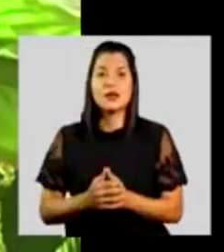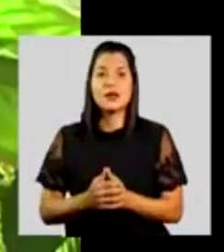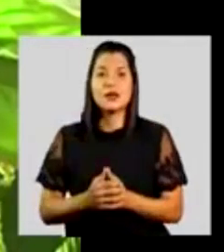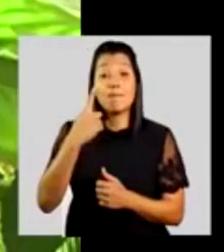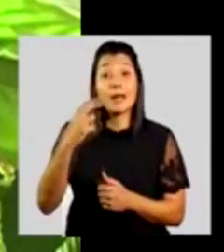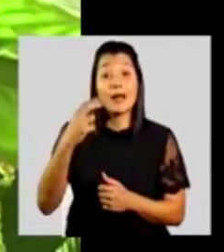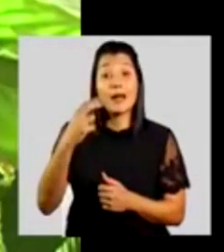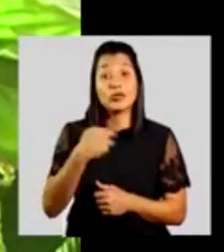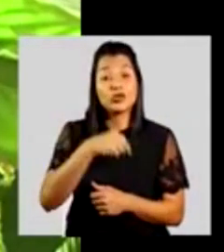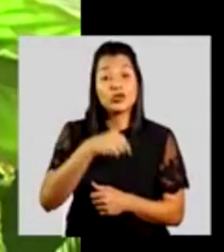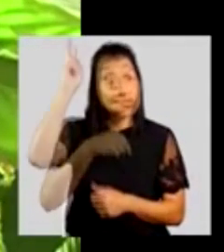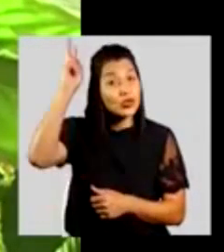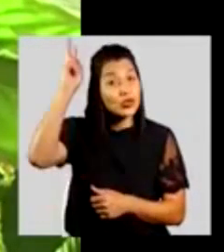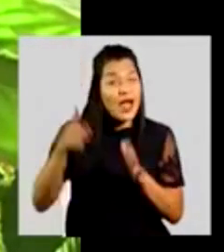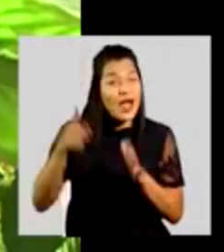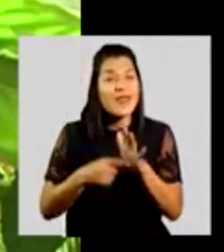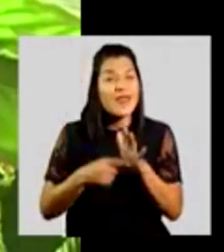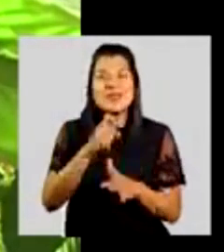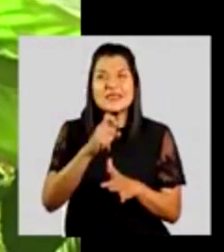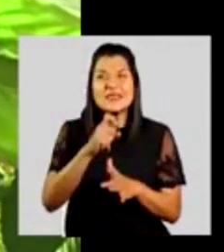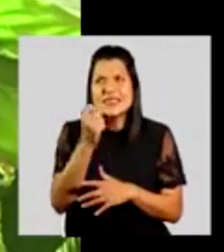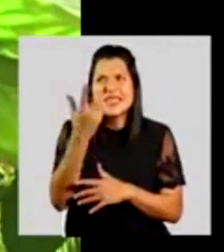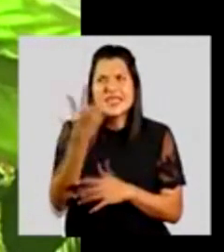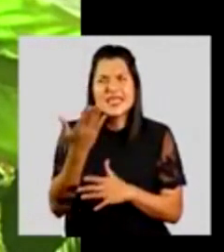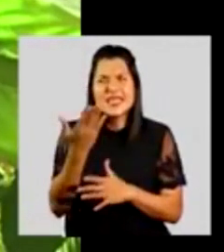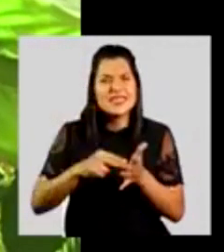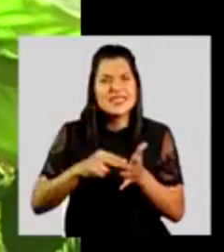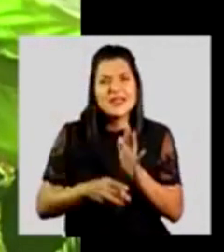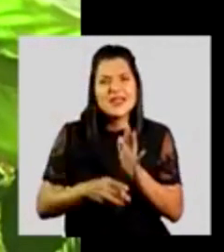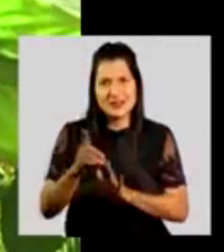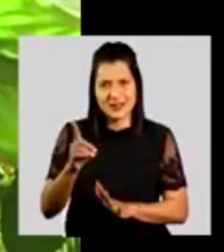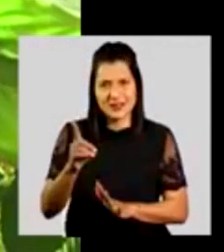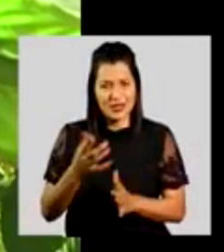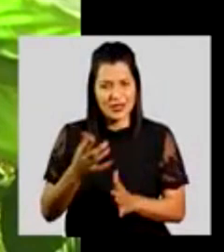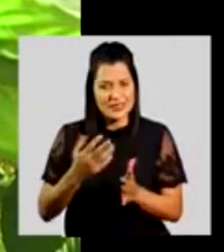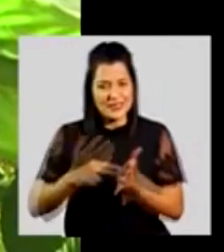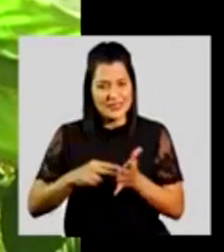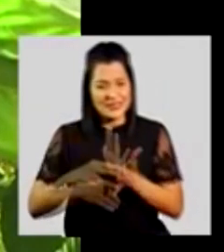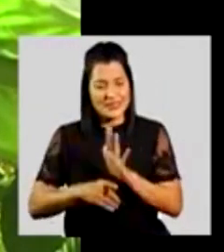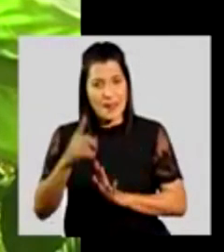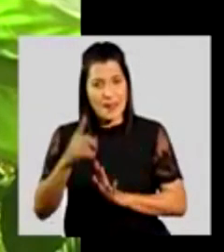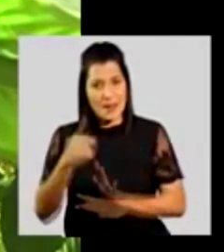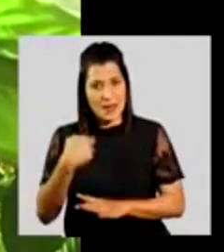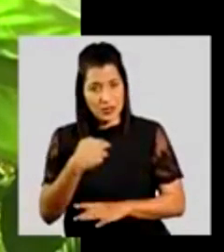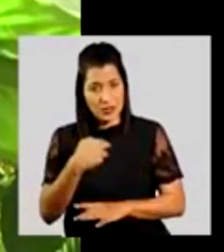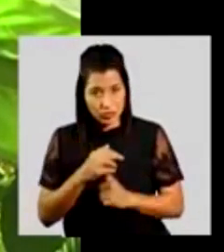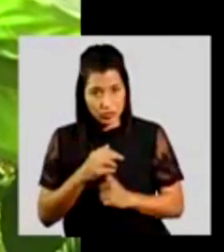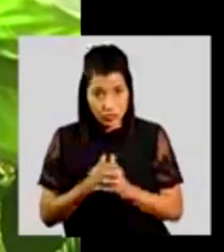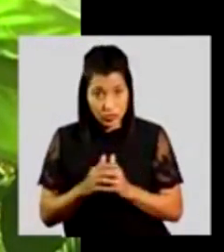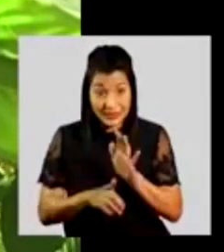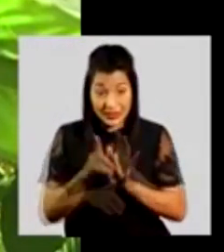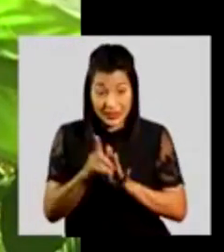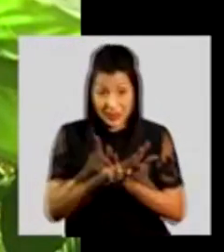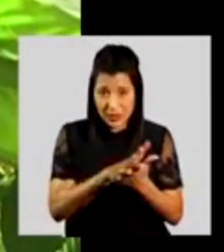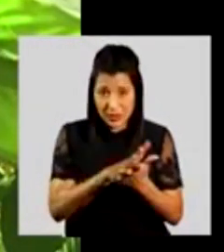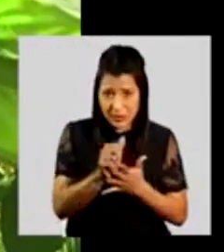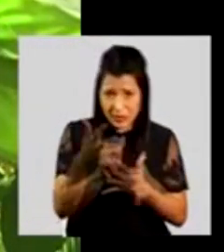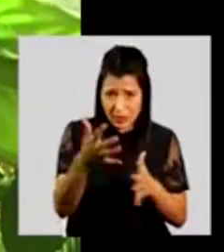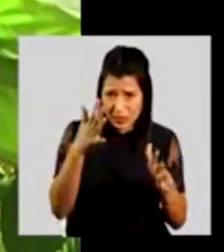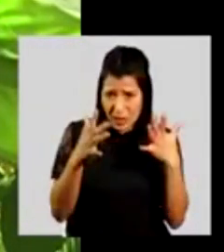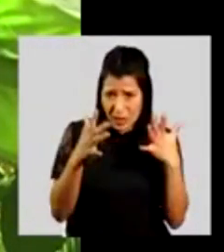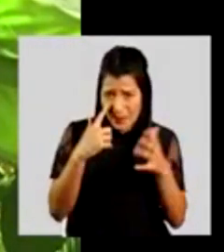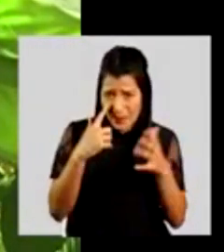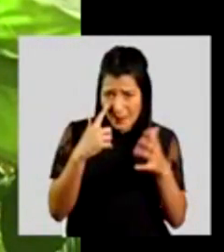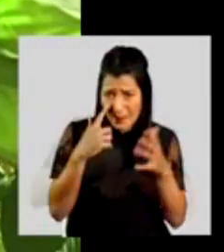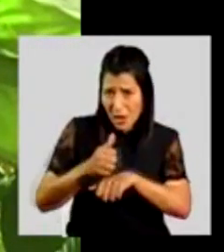nos cuesta entender qué es desarrollo. ¿Qué es desarrollo para nosotros? ¿Desarrollo es destruir la naturaleza para implantar